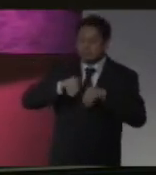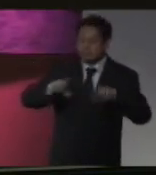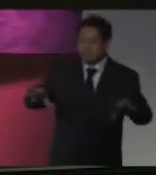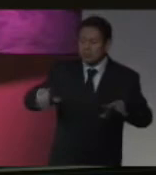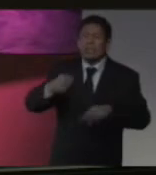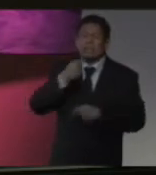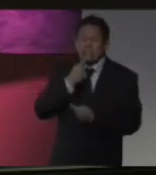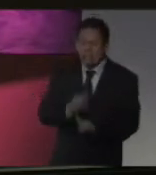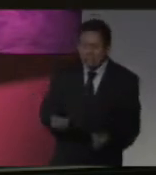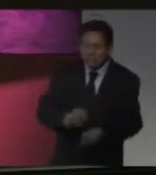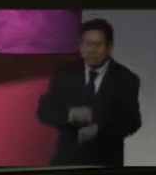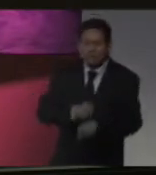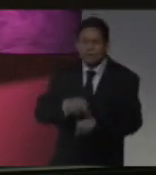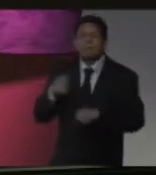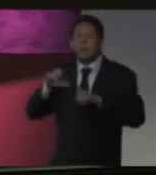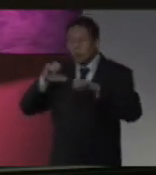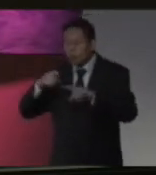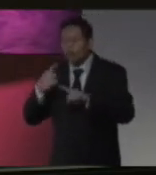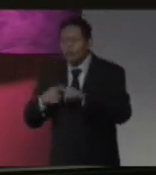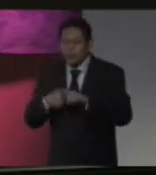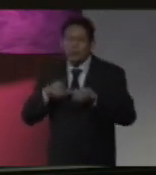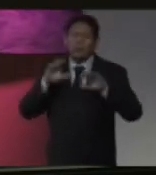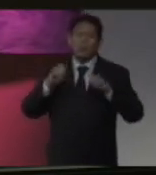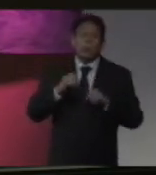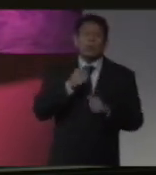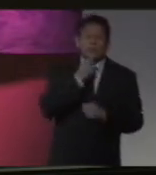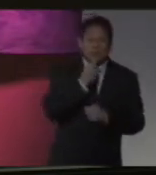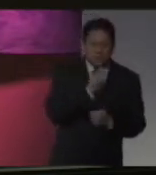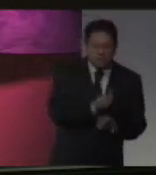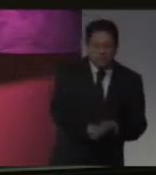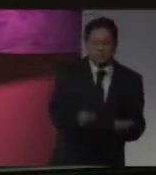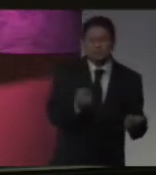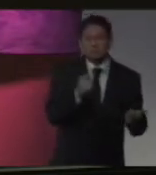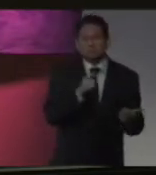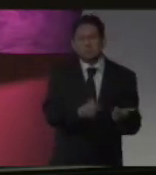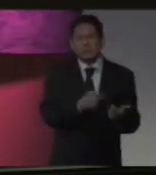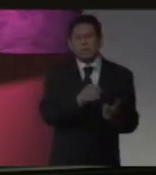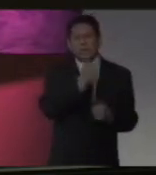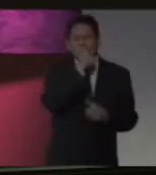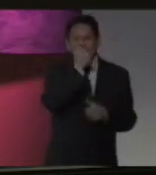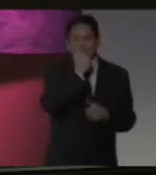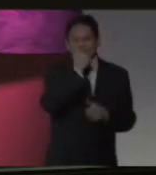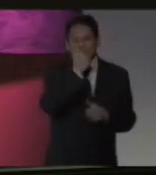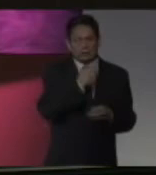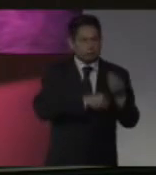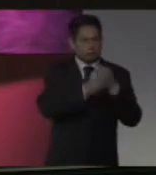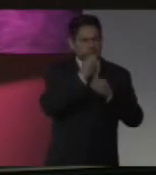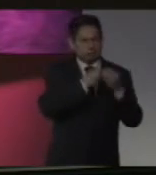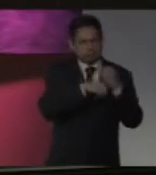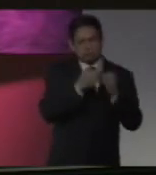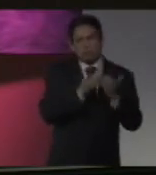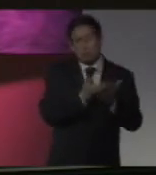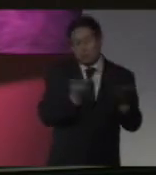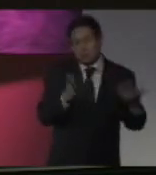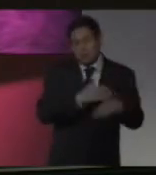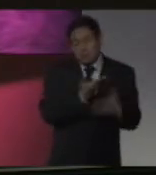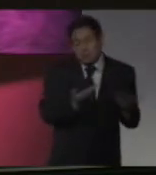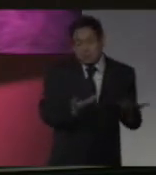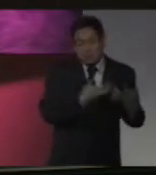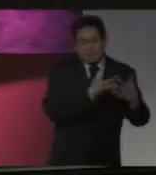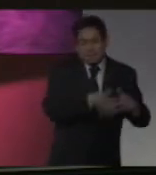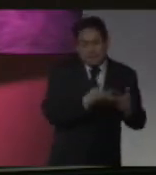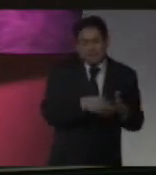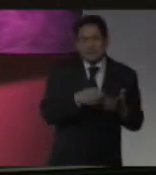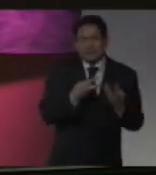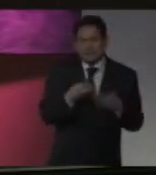tenemos problemas de obesidad infantil y desnutrición por la entrada masiva del azúcar a través del cambio de patrón alimentario, ¿quién cuida a